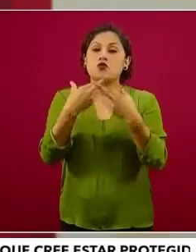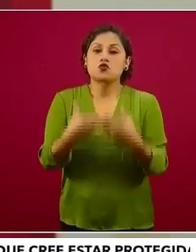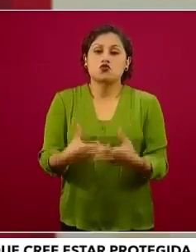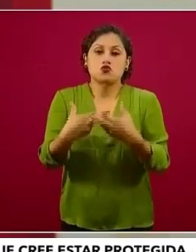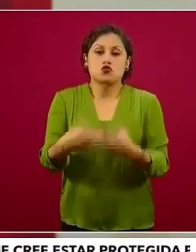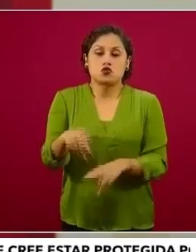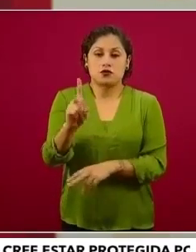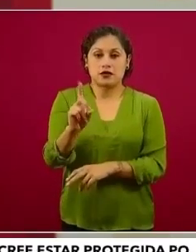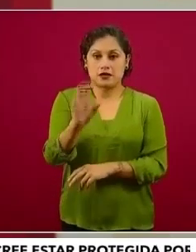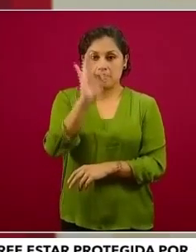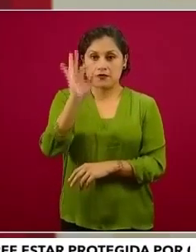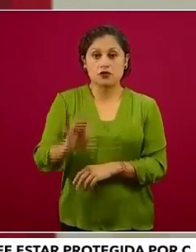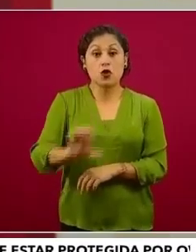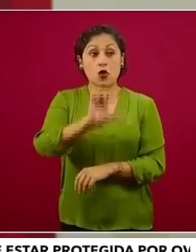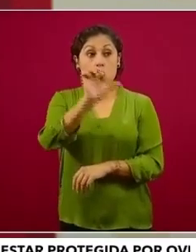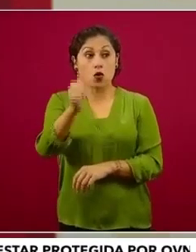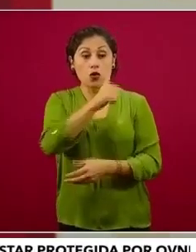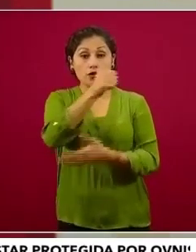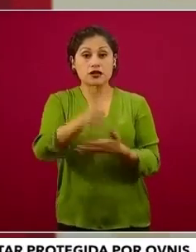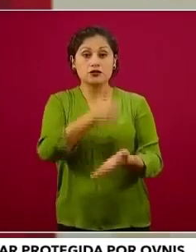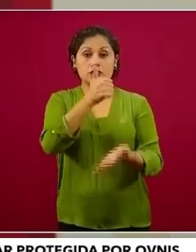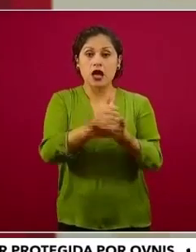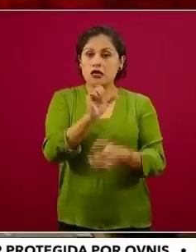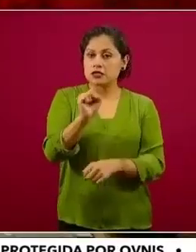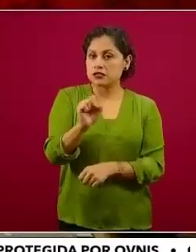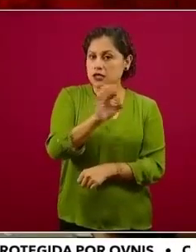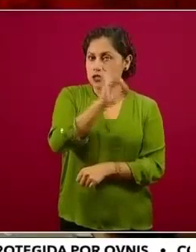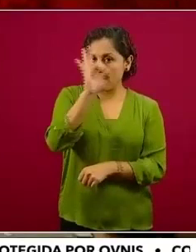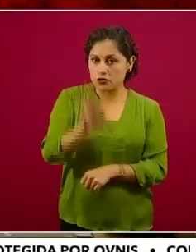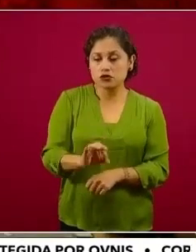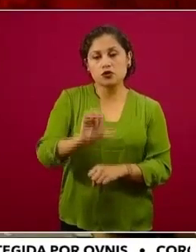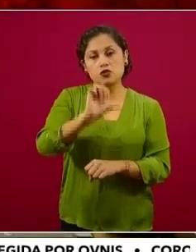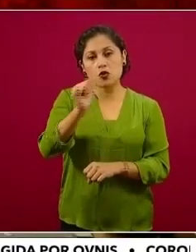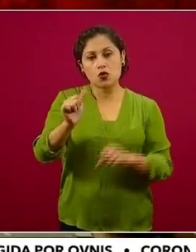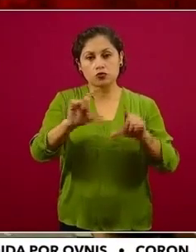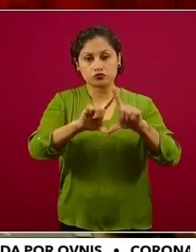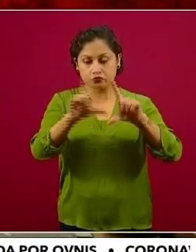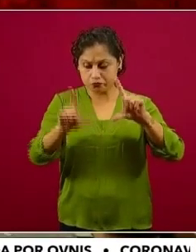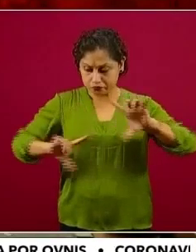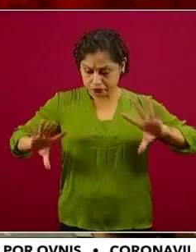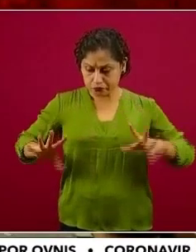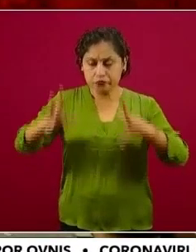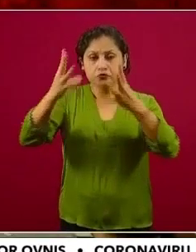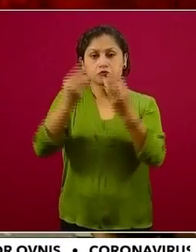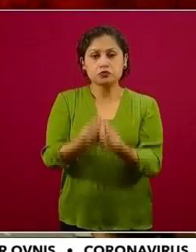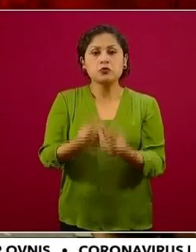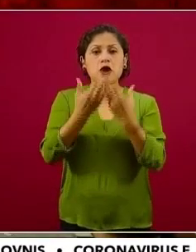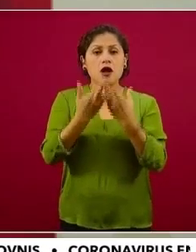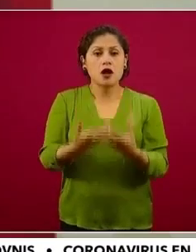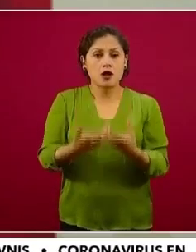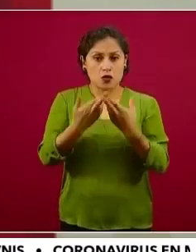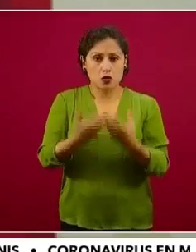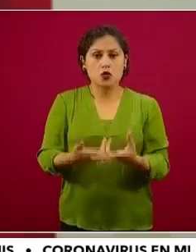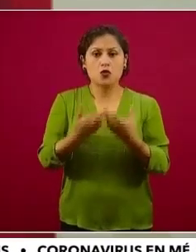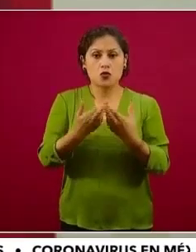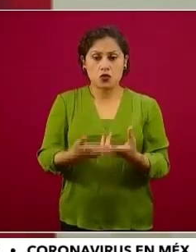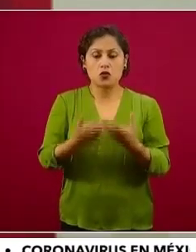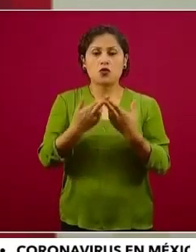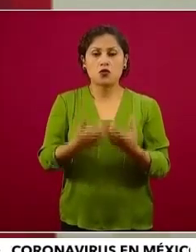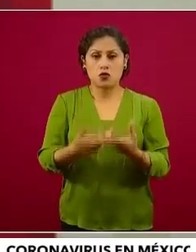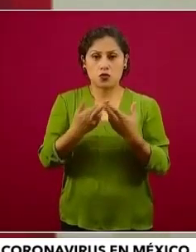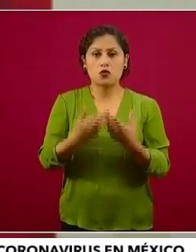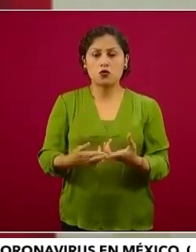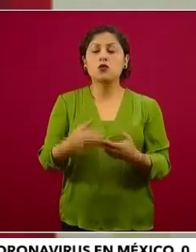existe hasta el 60% y a nivel nacional tenemos una ocupación todavía limitada, todavía hay